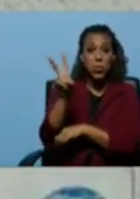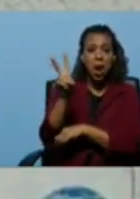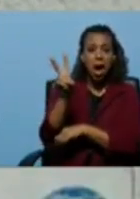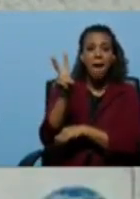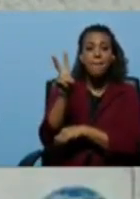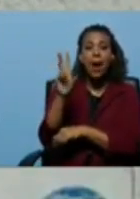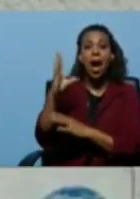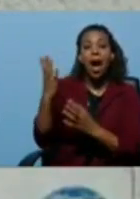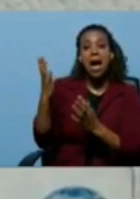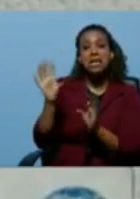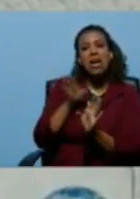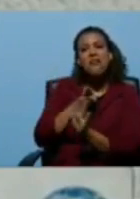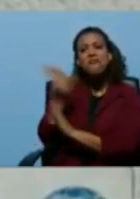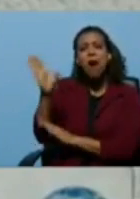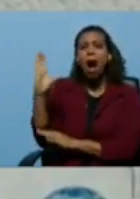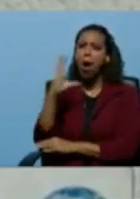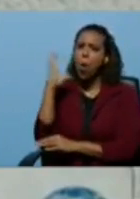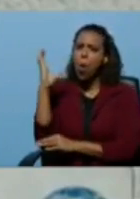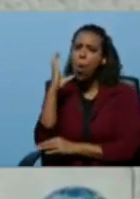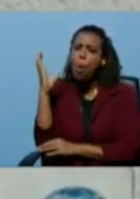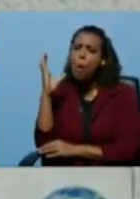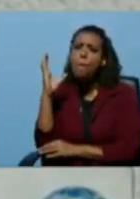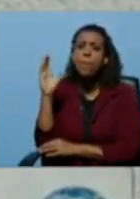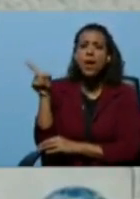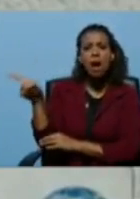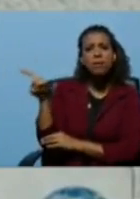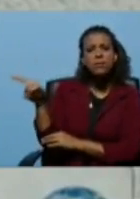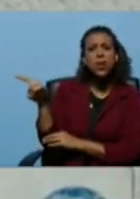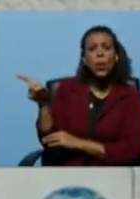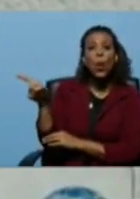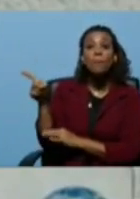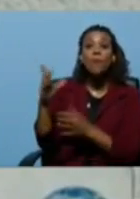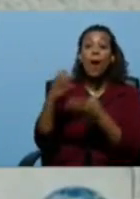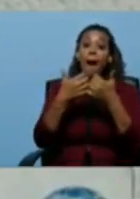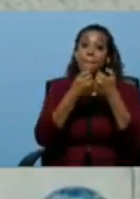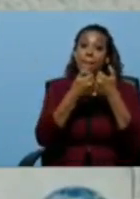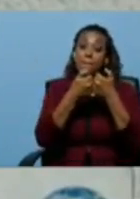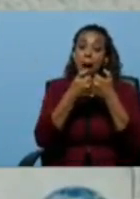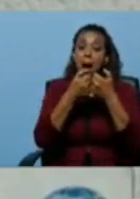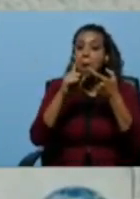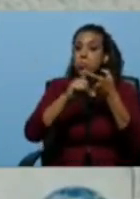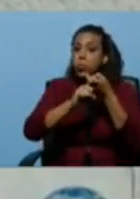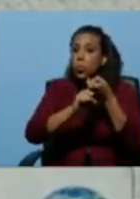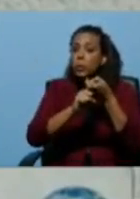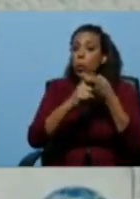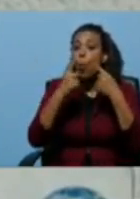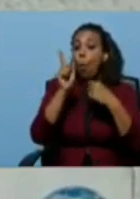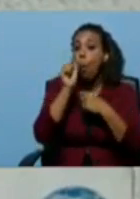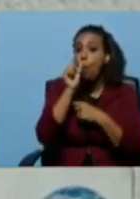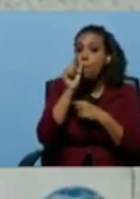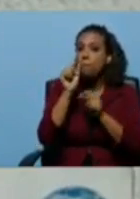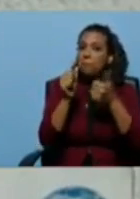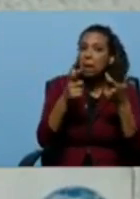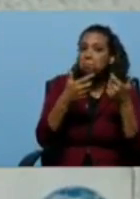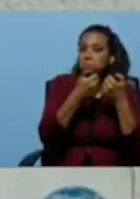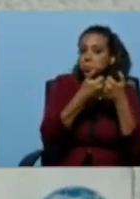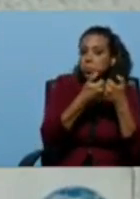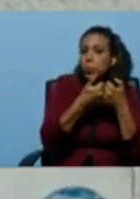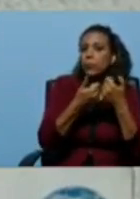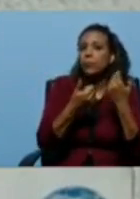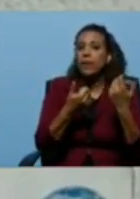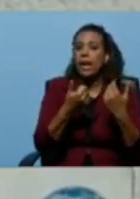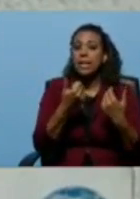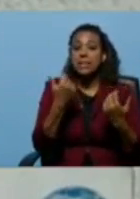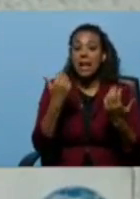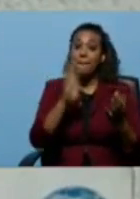allá por Colombia, pero Daisy Hugles González fue pareja de un señor del Tren